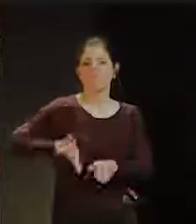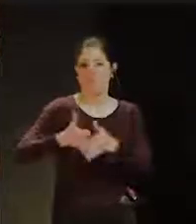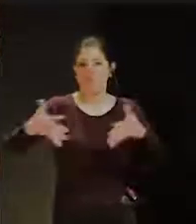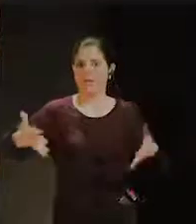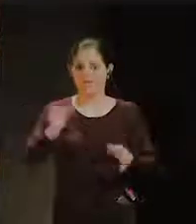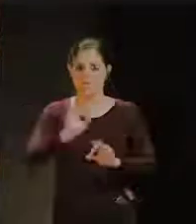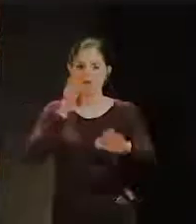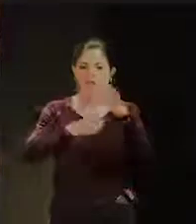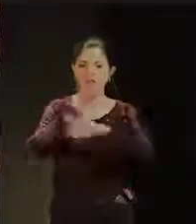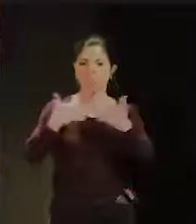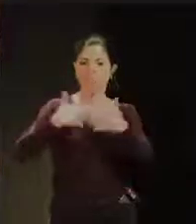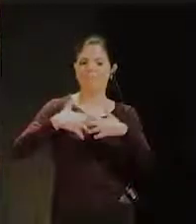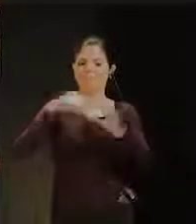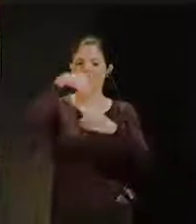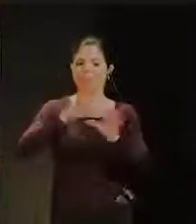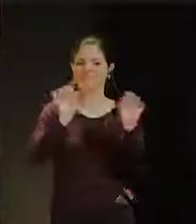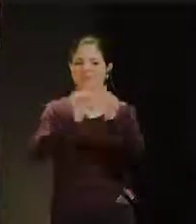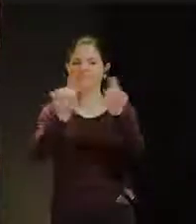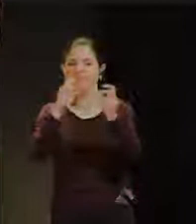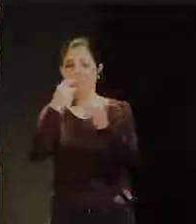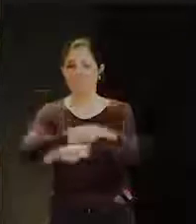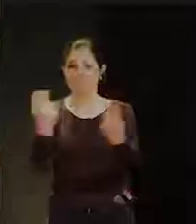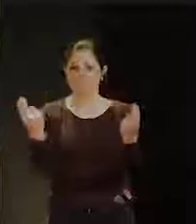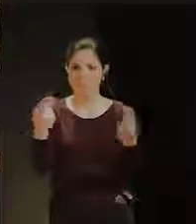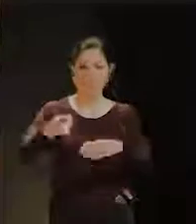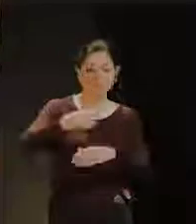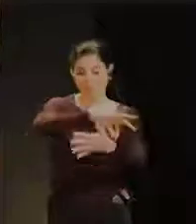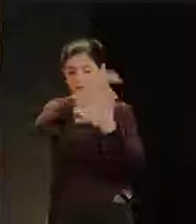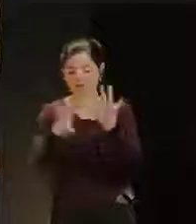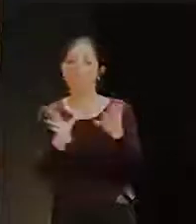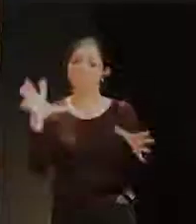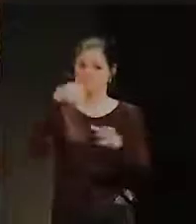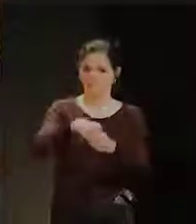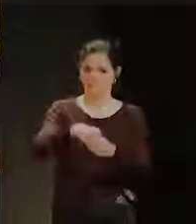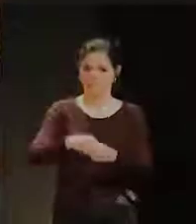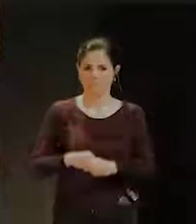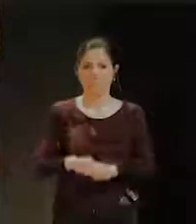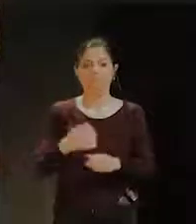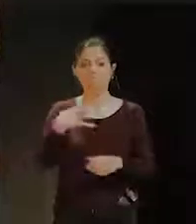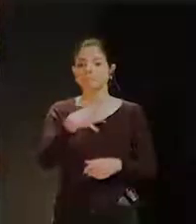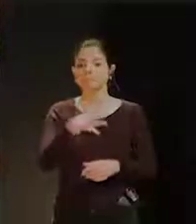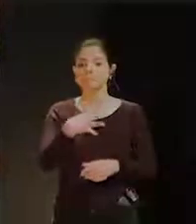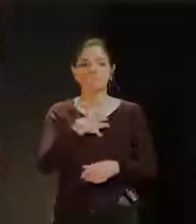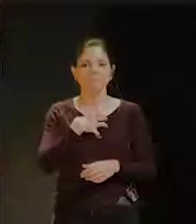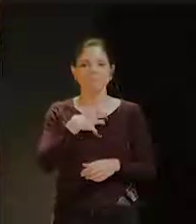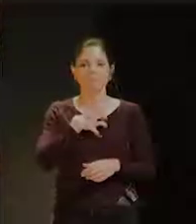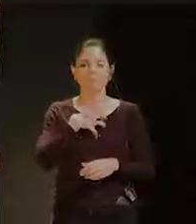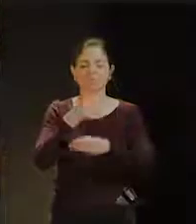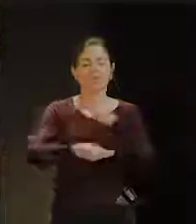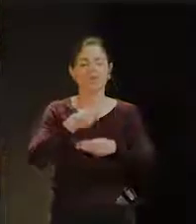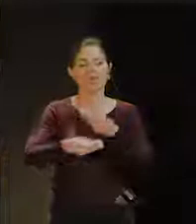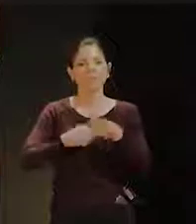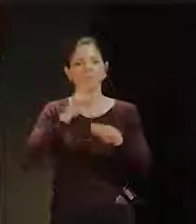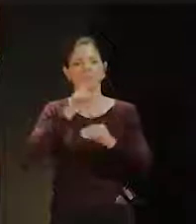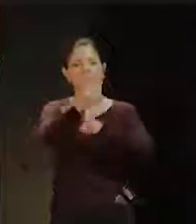mayor, acceder a las funciones de las entidades públicas, pues todo esto está incluido. Y no se puede realizar un